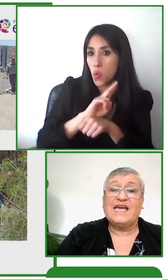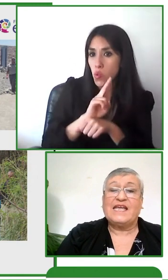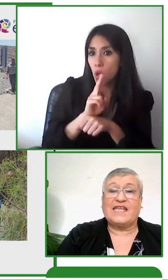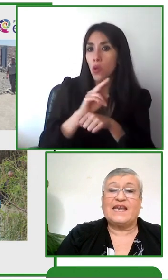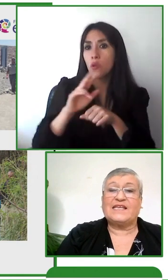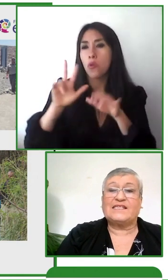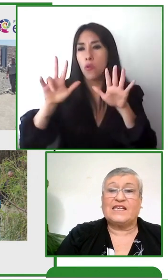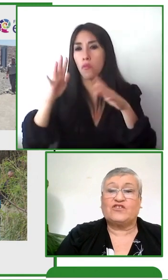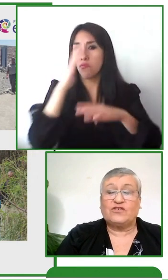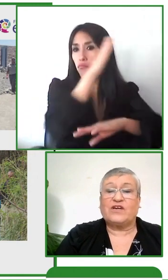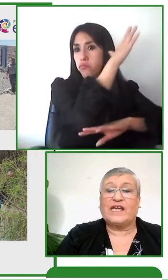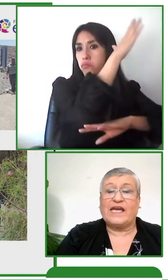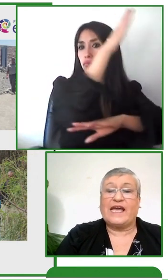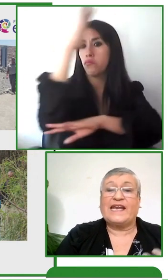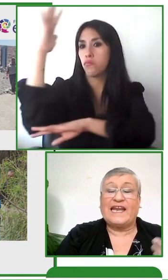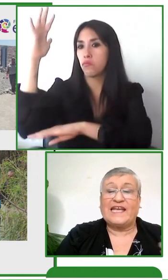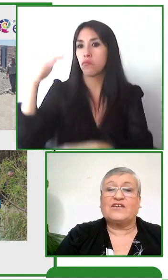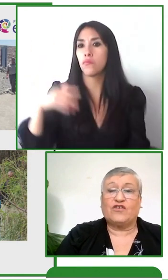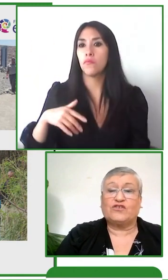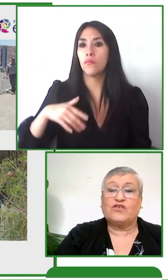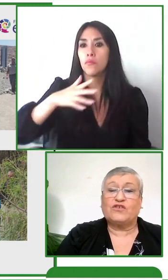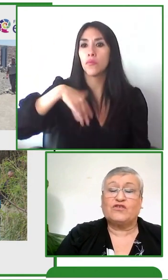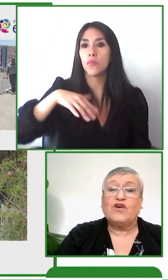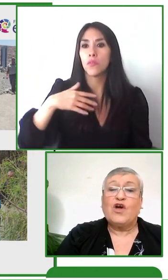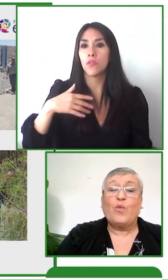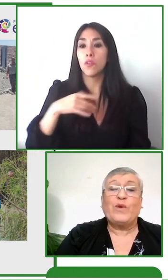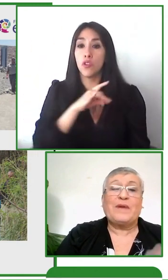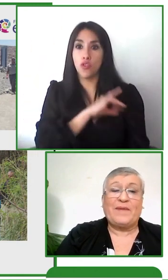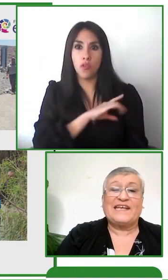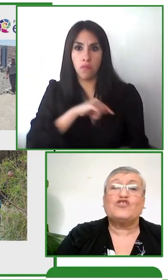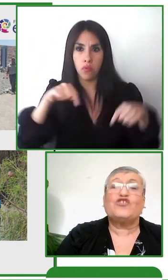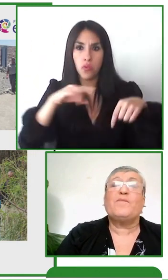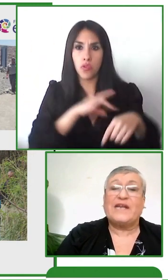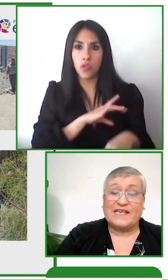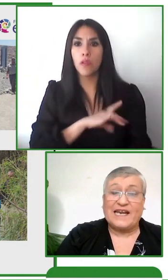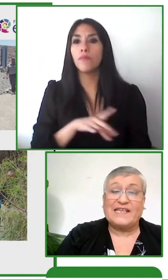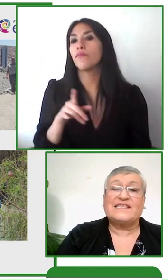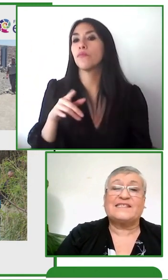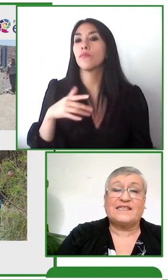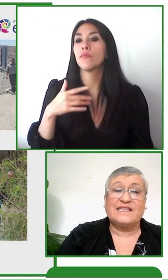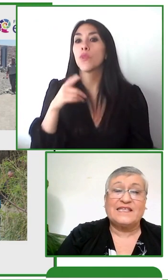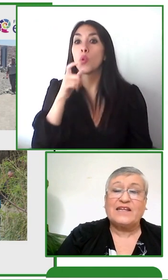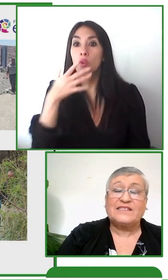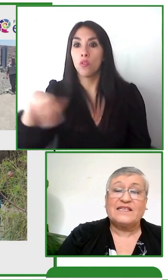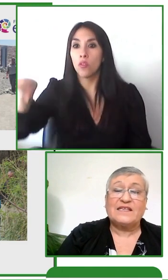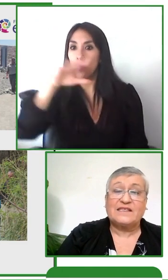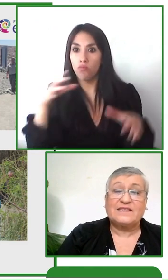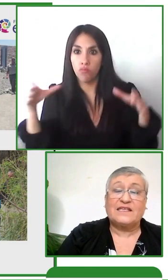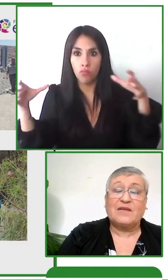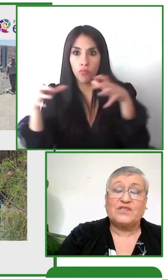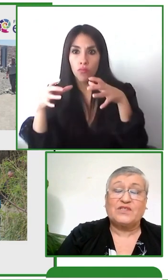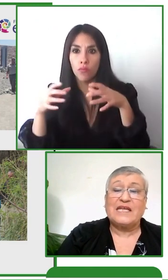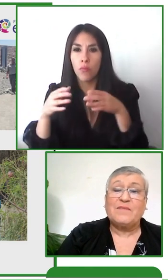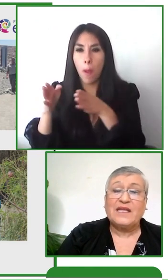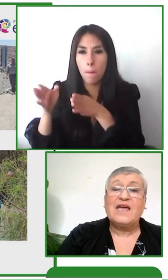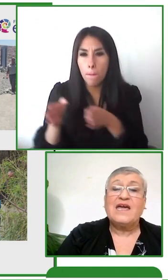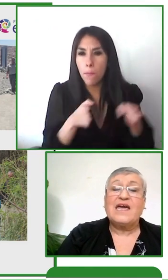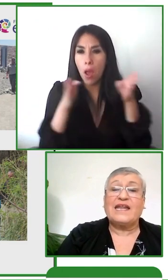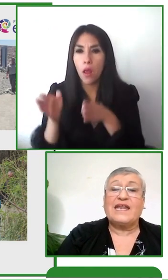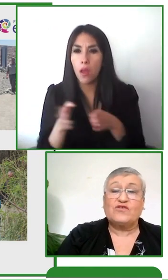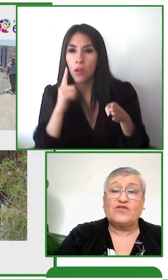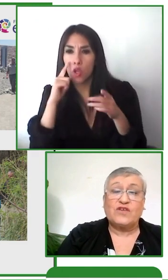Chile tiene, ¿cierto?, en alianza con nosotros, una preparación para realizar senderismo sin